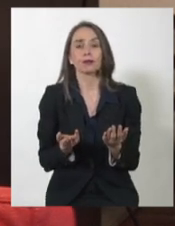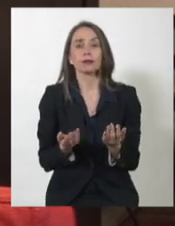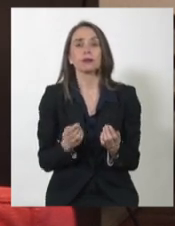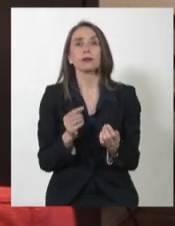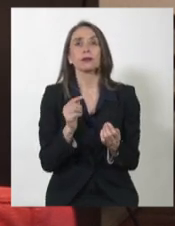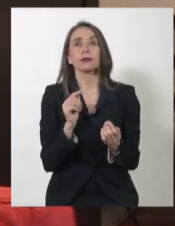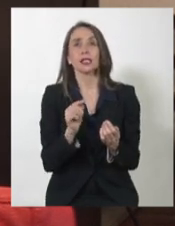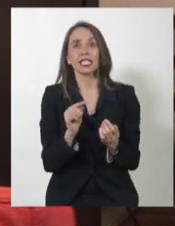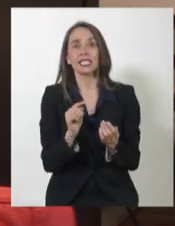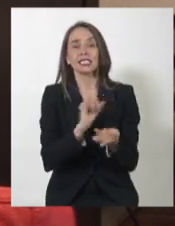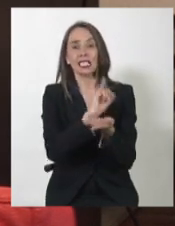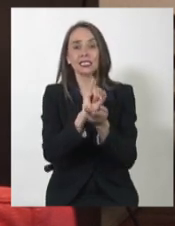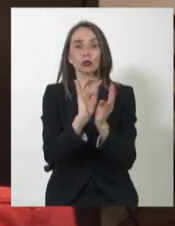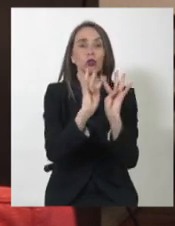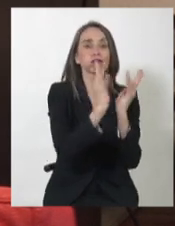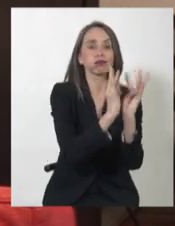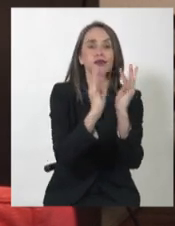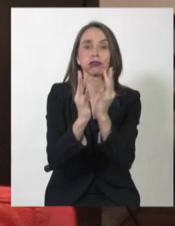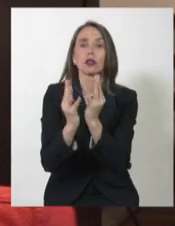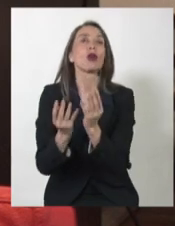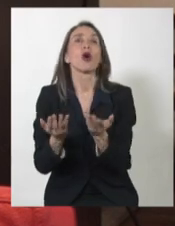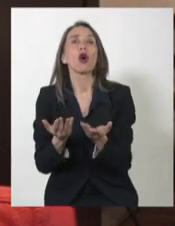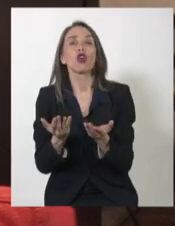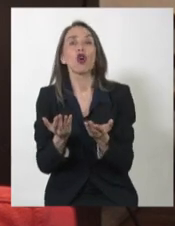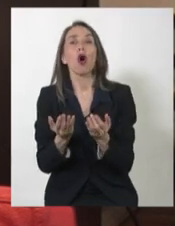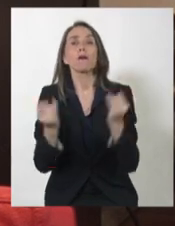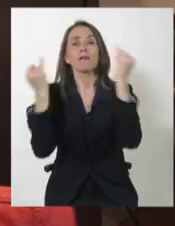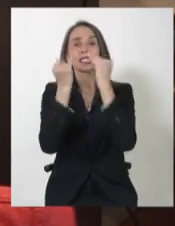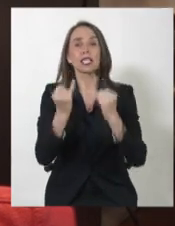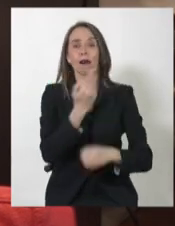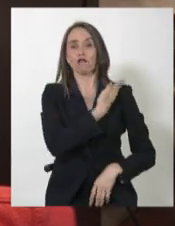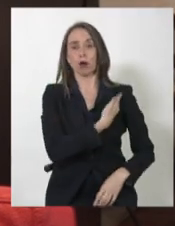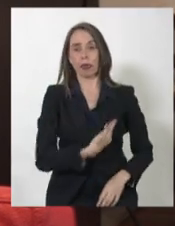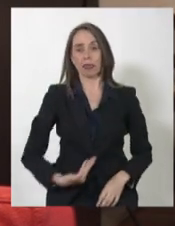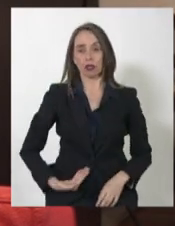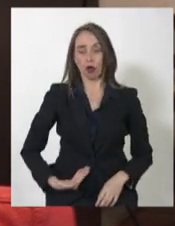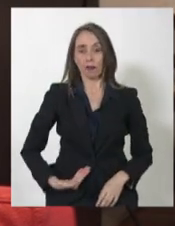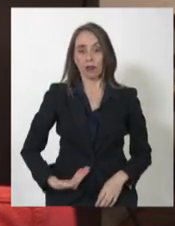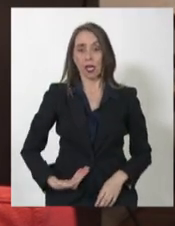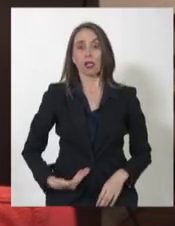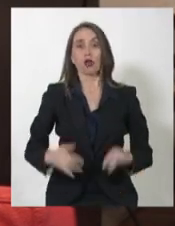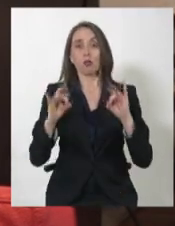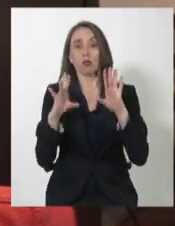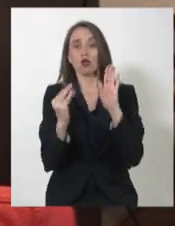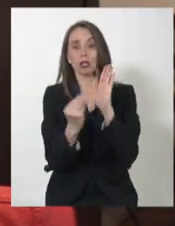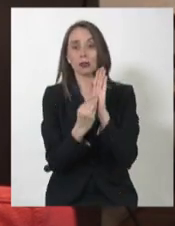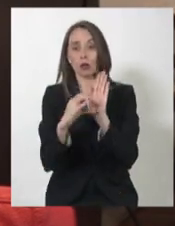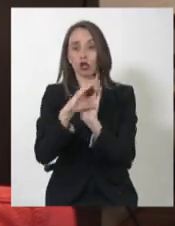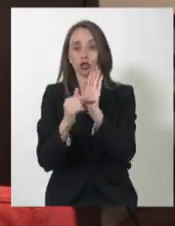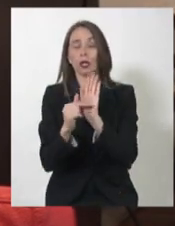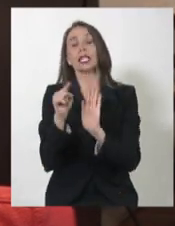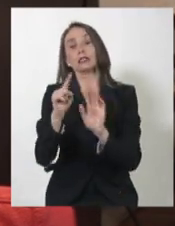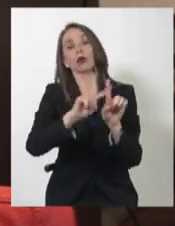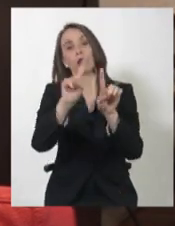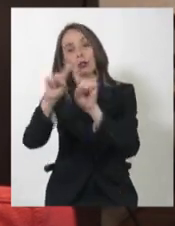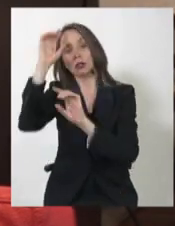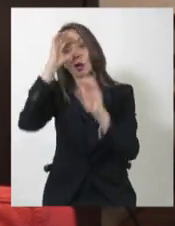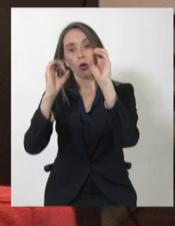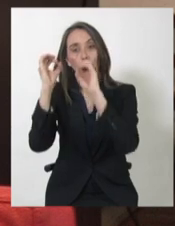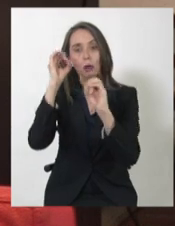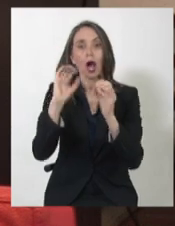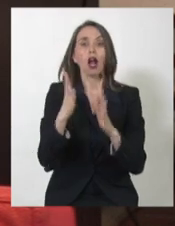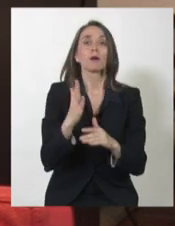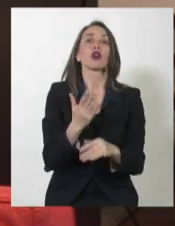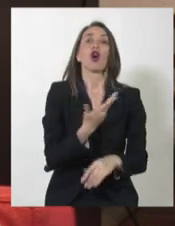conformar estos órganos y el régimen de gobierno que en definitiva va a quedar, eso por supuesto que es opinable y puede ser un